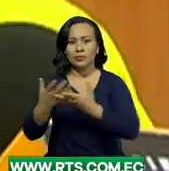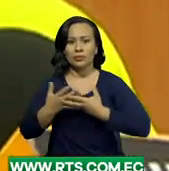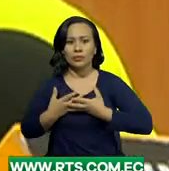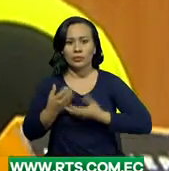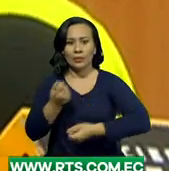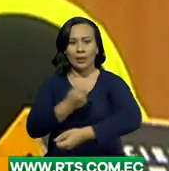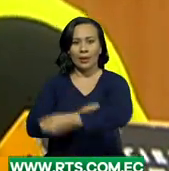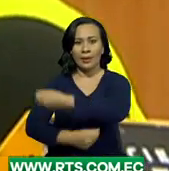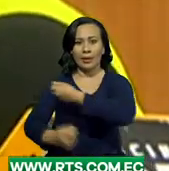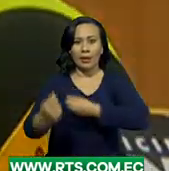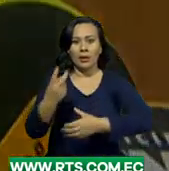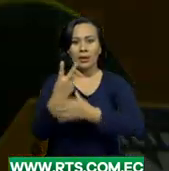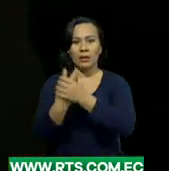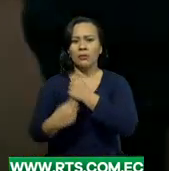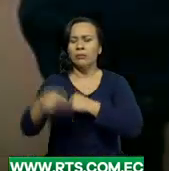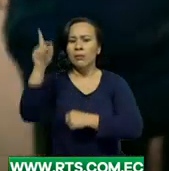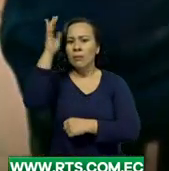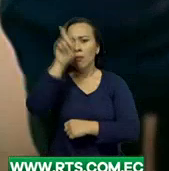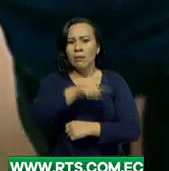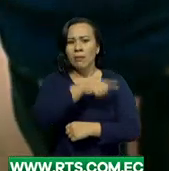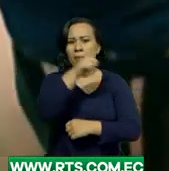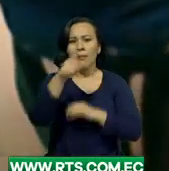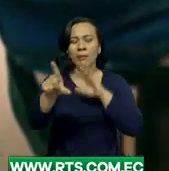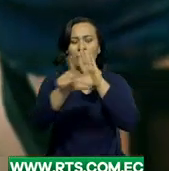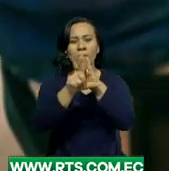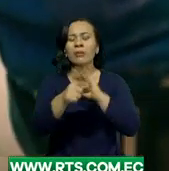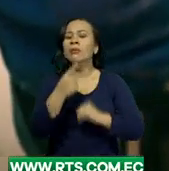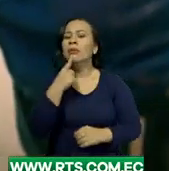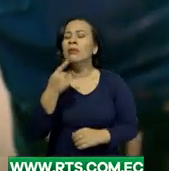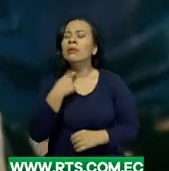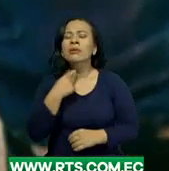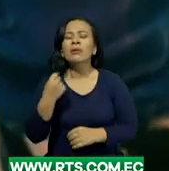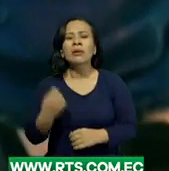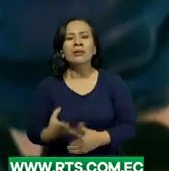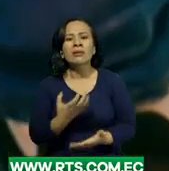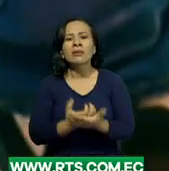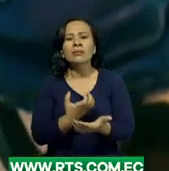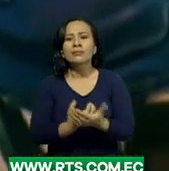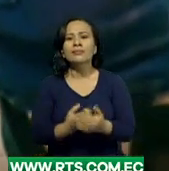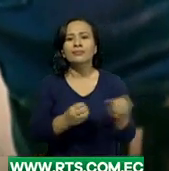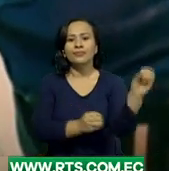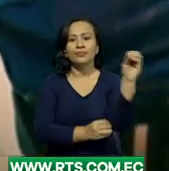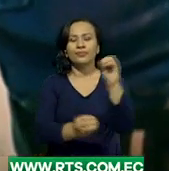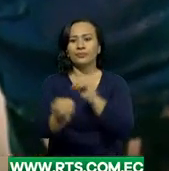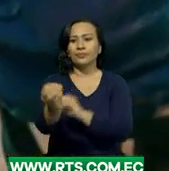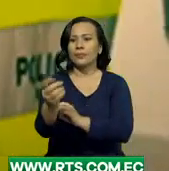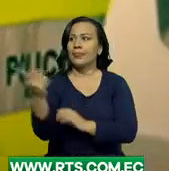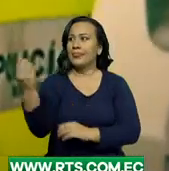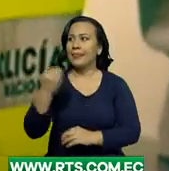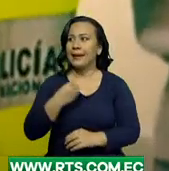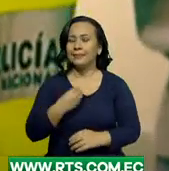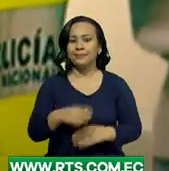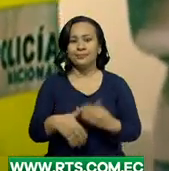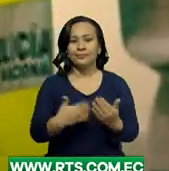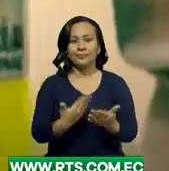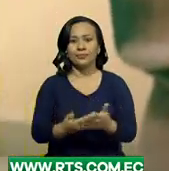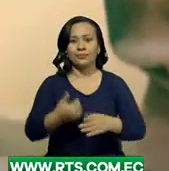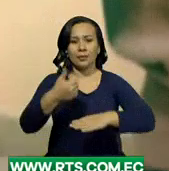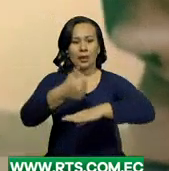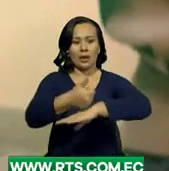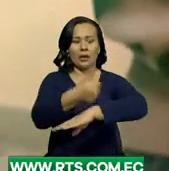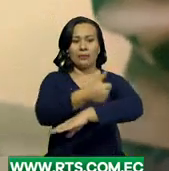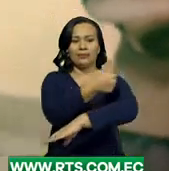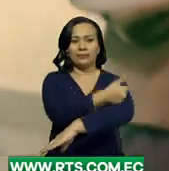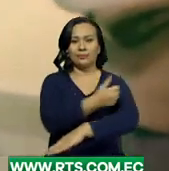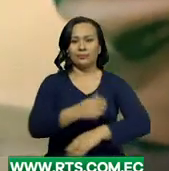presunta adopción ilegal. Las féminas fueron llevadas a la fiscalía y puestas a órdenes de las autoridades